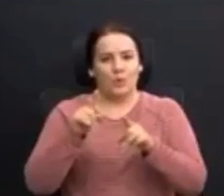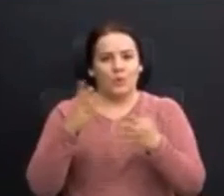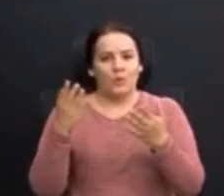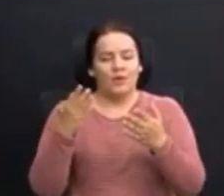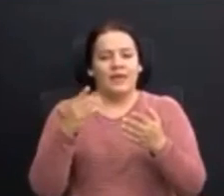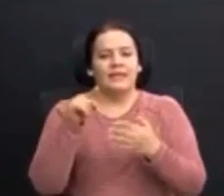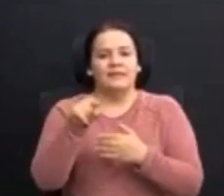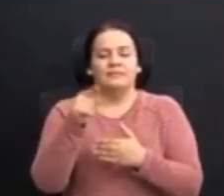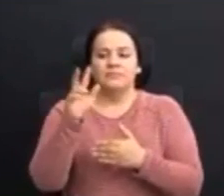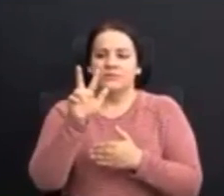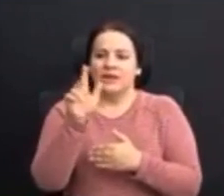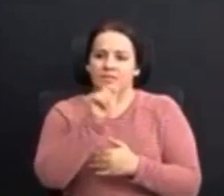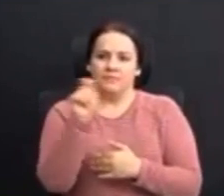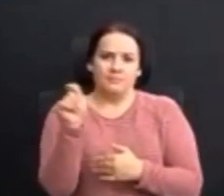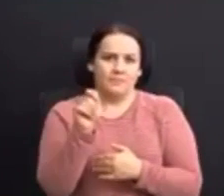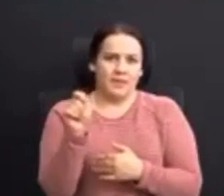están